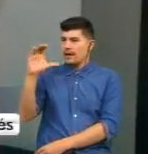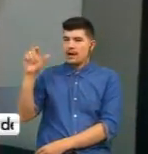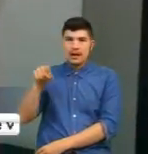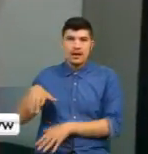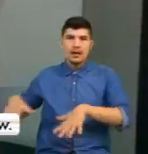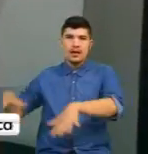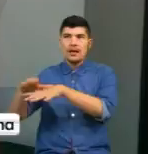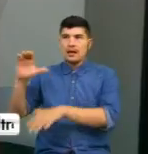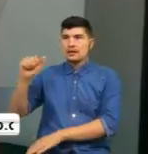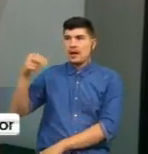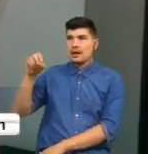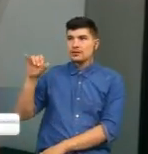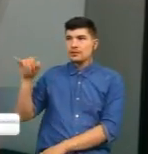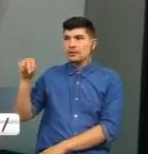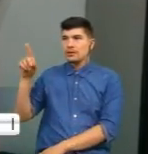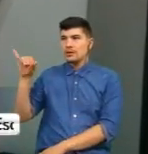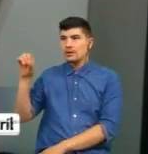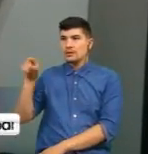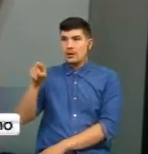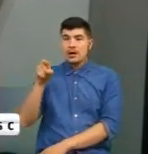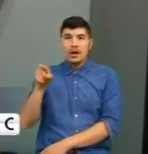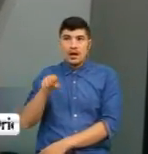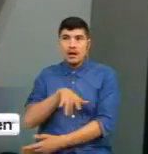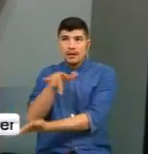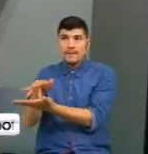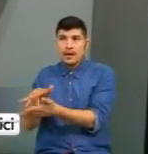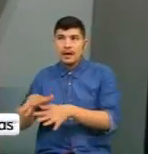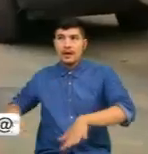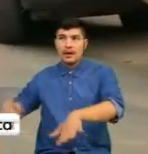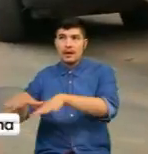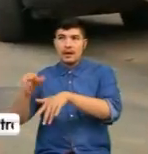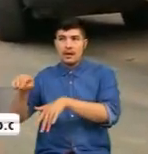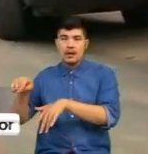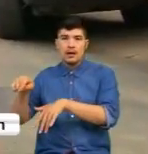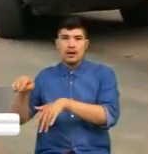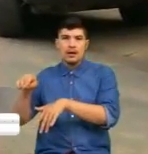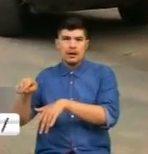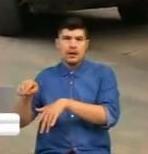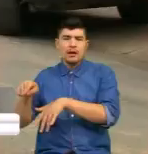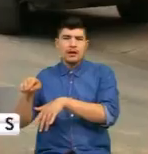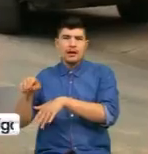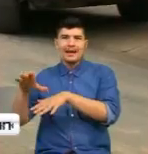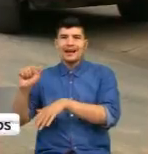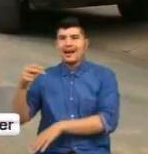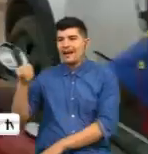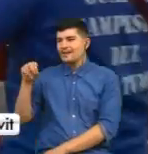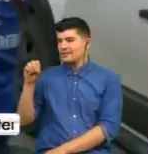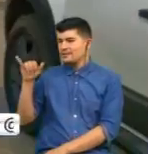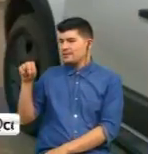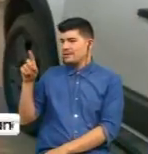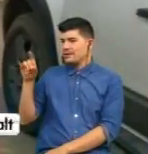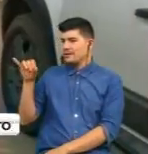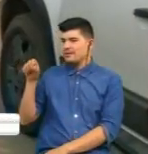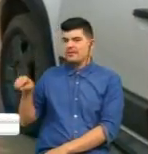Junta Patriótica Norte de Santander asistió a la zona veredal transitoria de normalización Caño de Indio